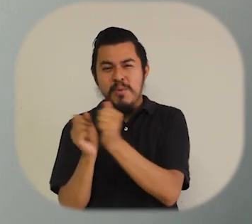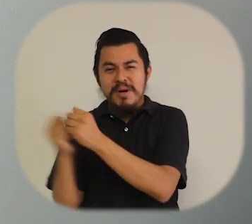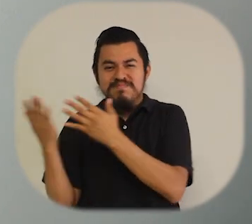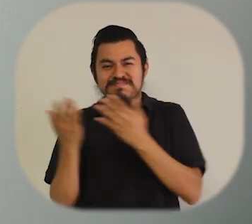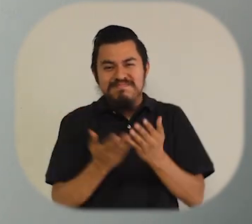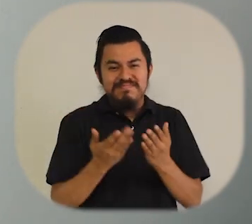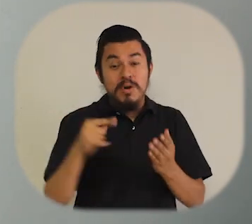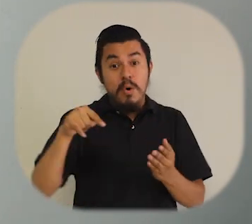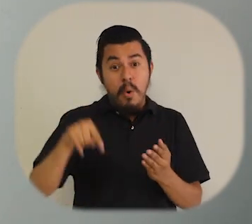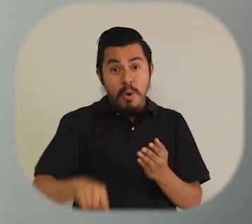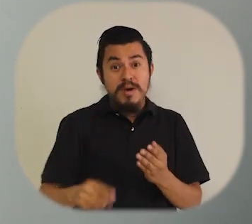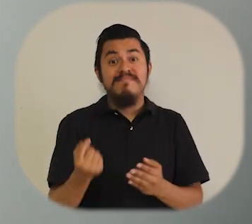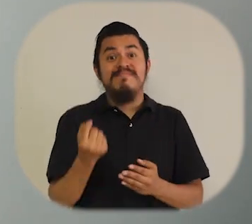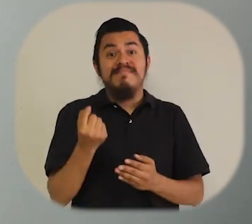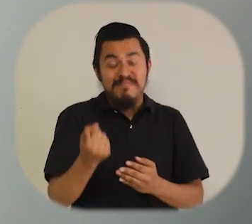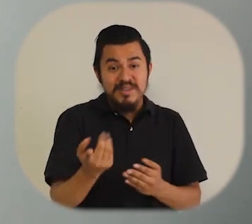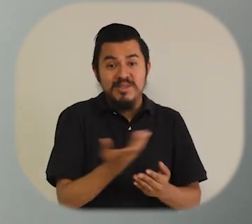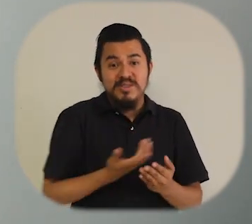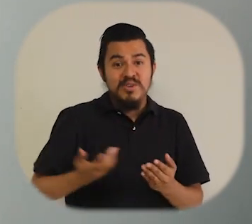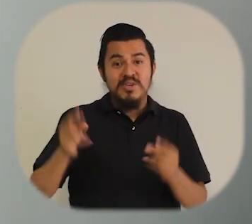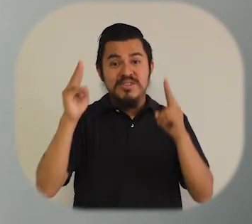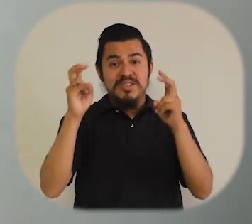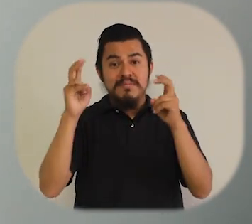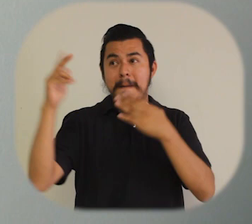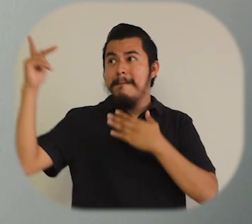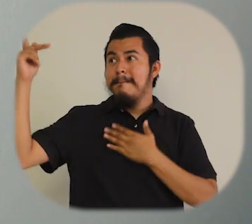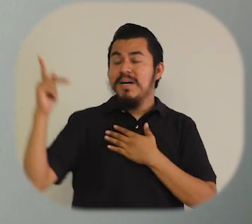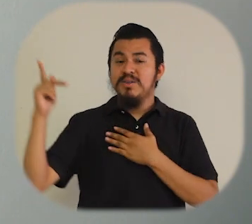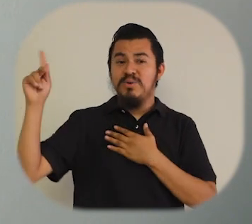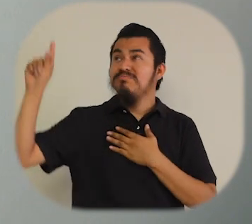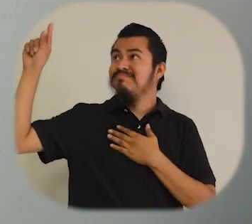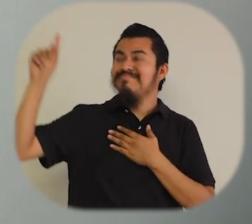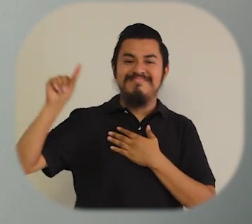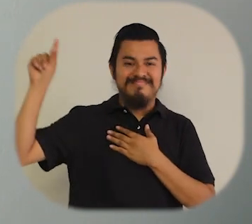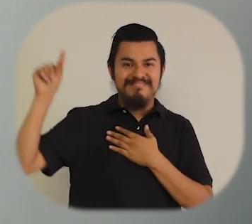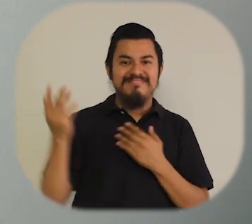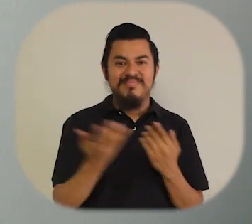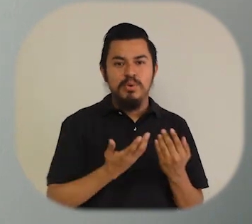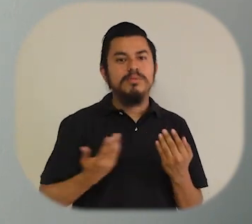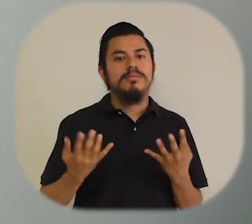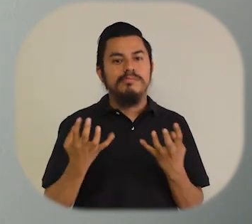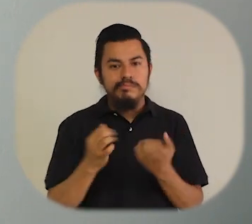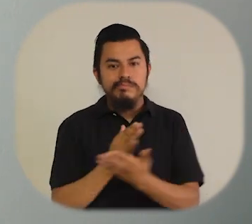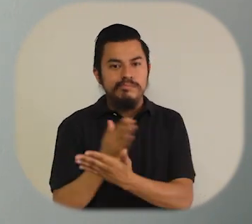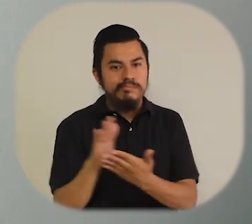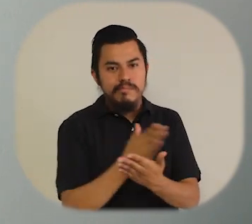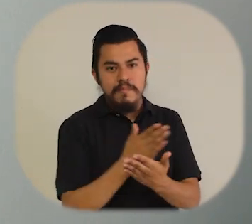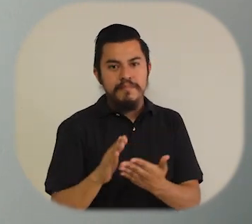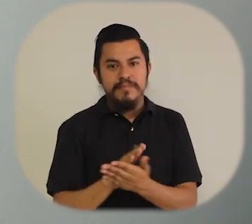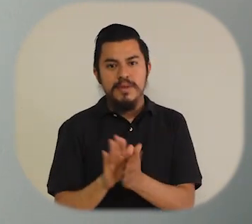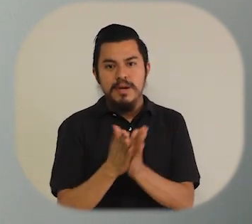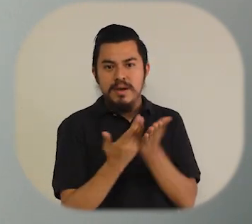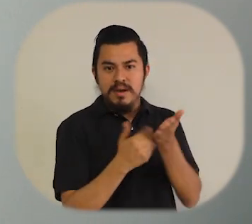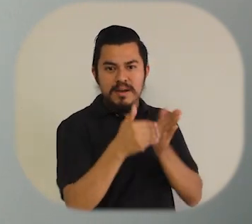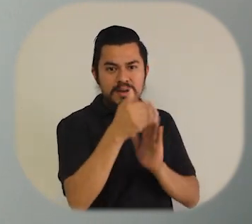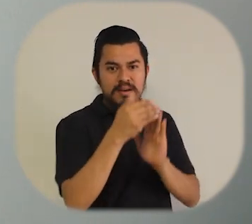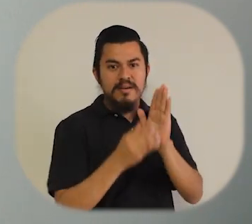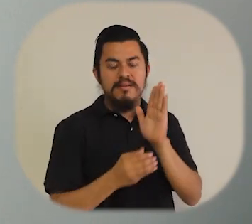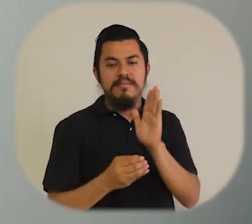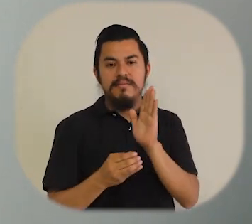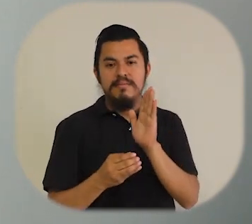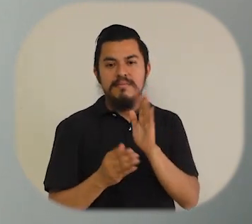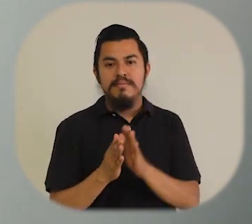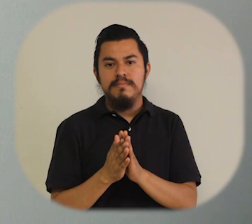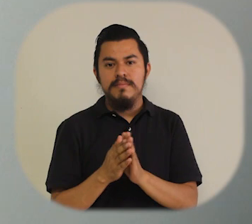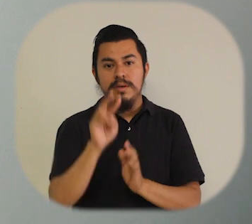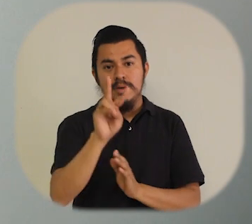permitido. Eso es lo que deseamos hablar. En Génesis 2, 16 y 17 dice